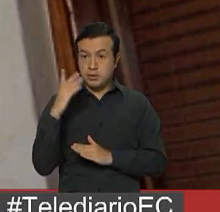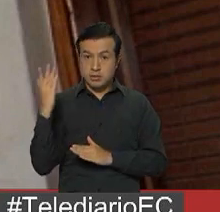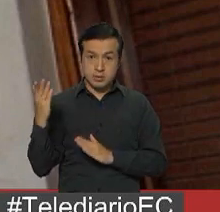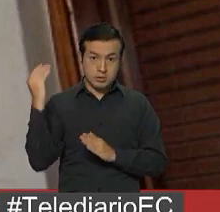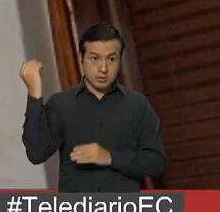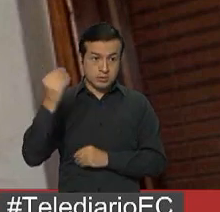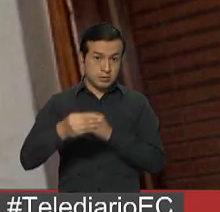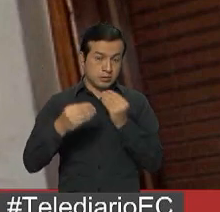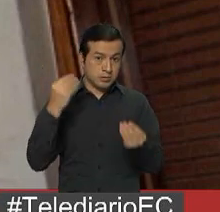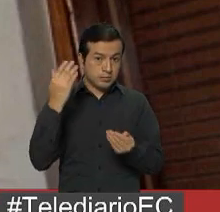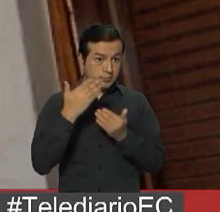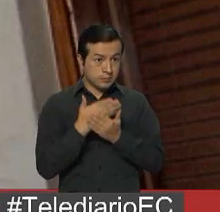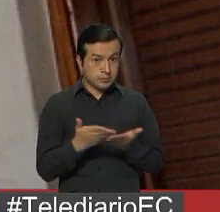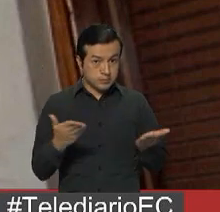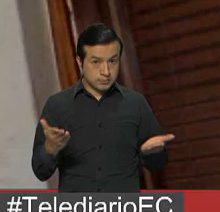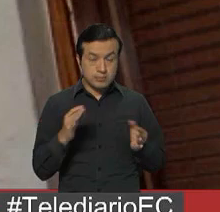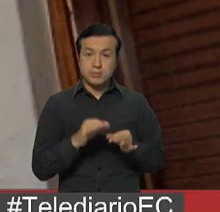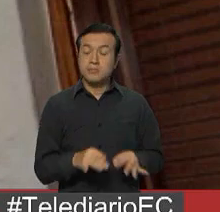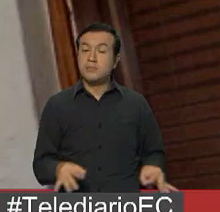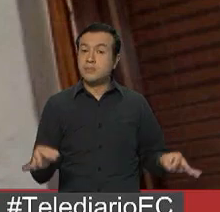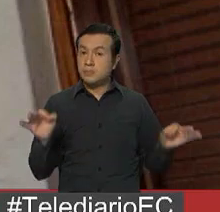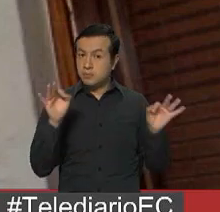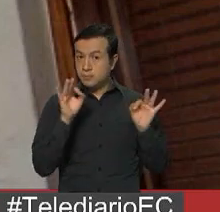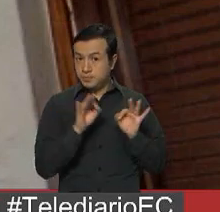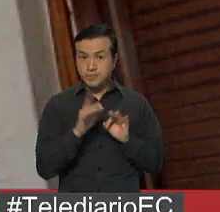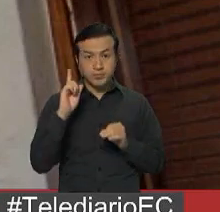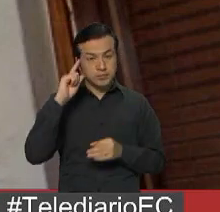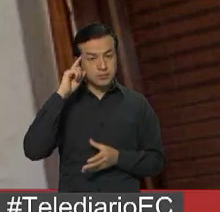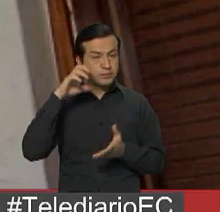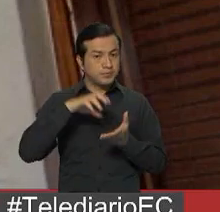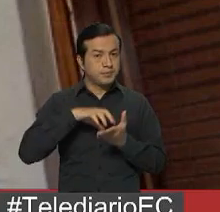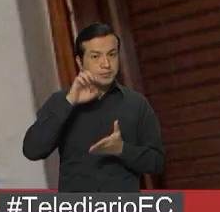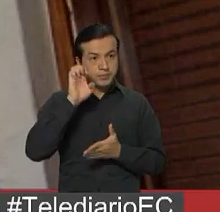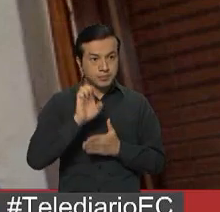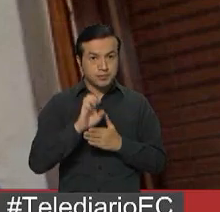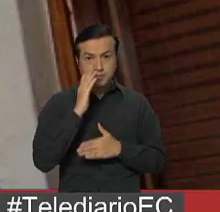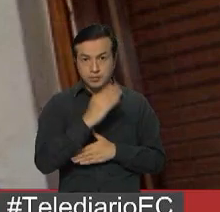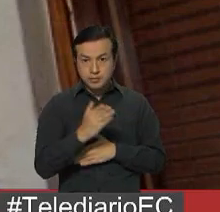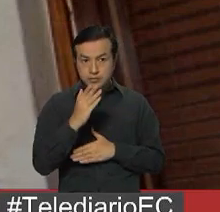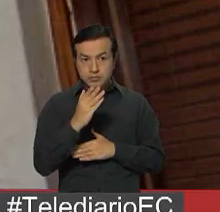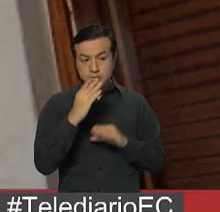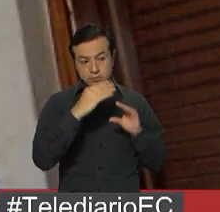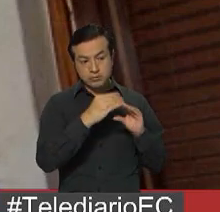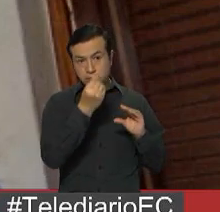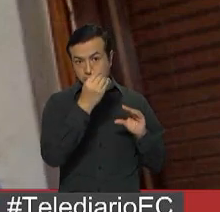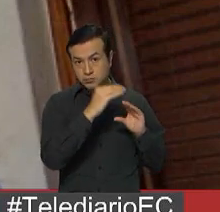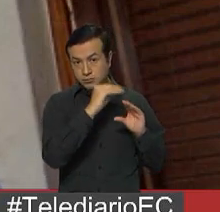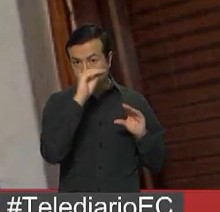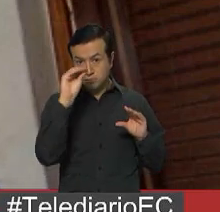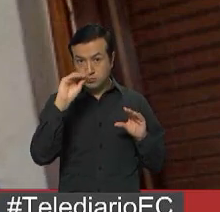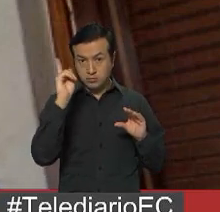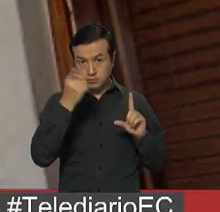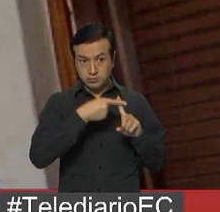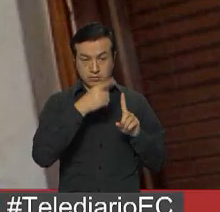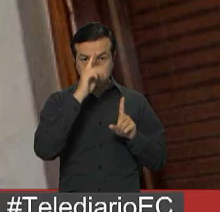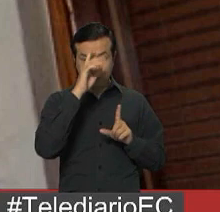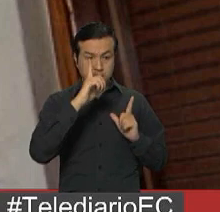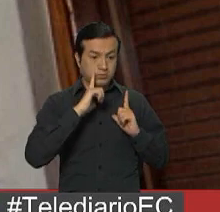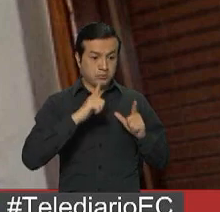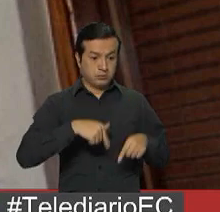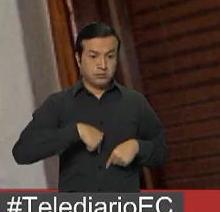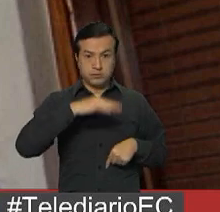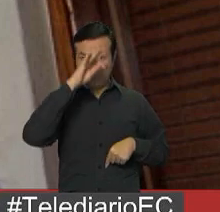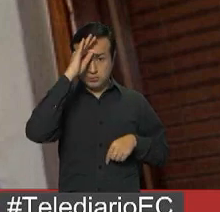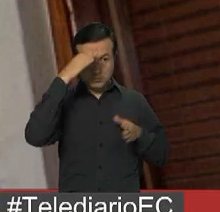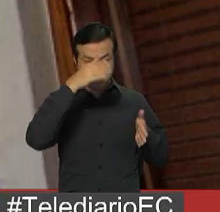desembolsos muy importante que el estado ecuatoriano distribuya ese dinero primero para la salud que es lo más importante